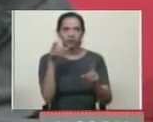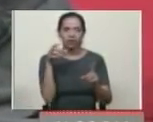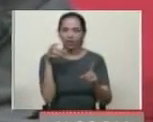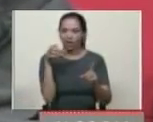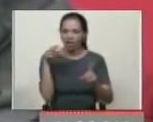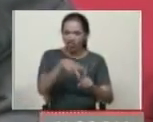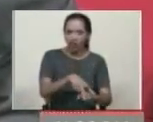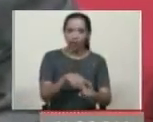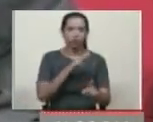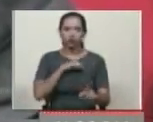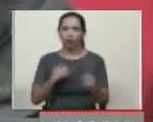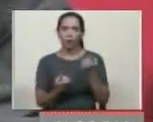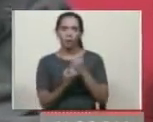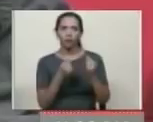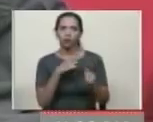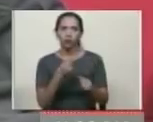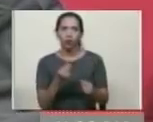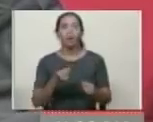no lo apoyamos. Eso es